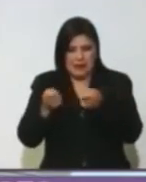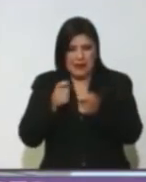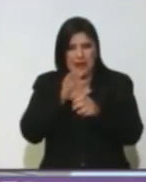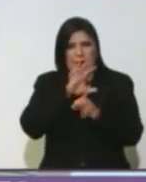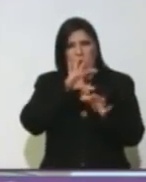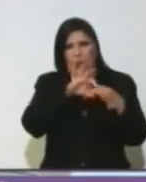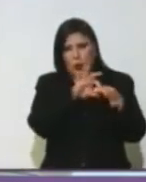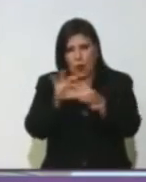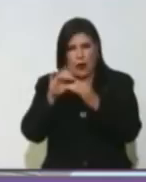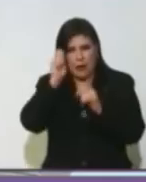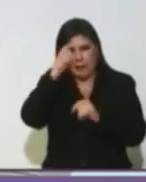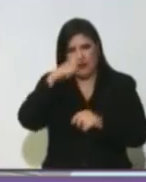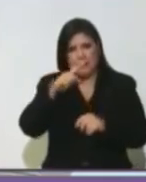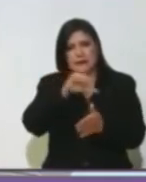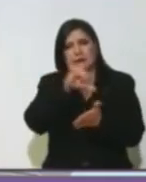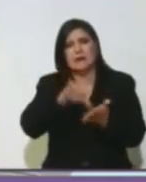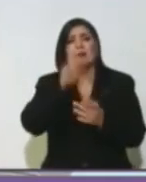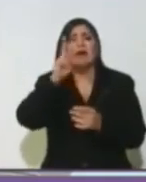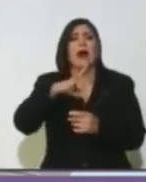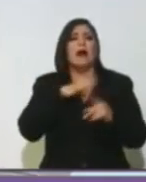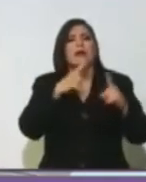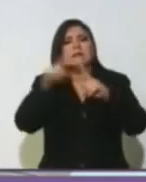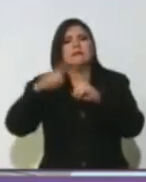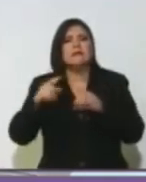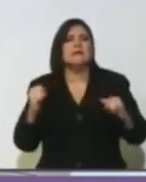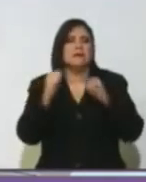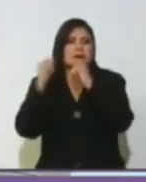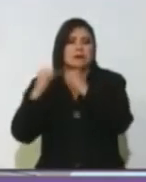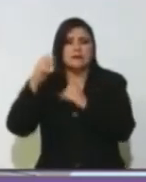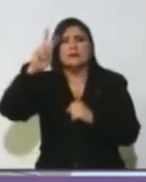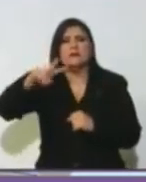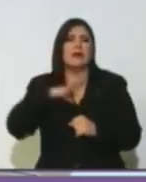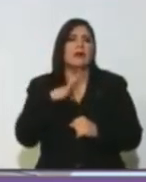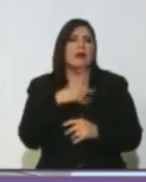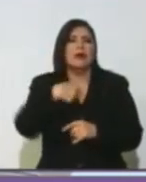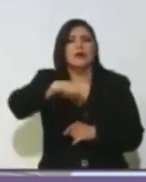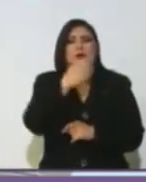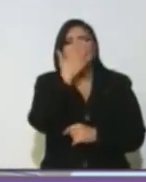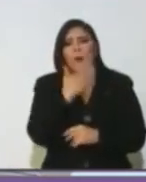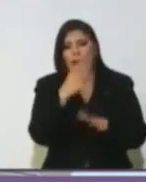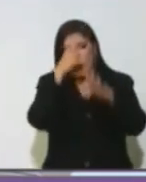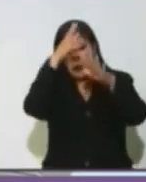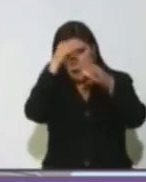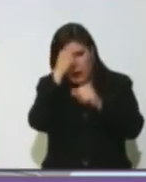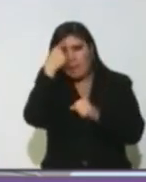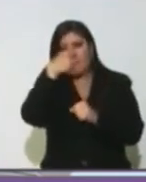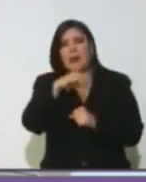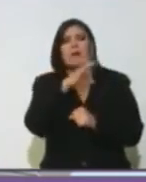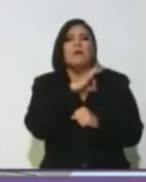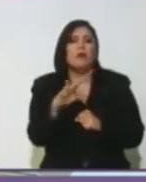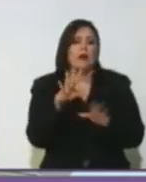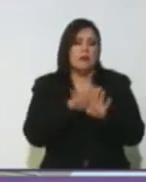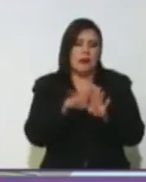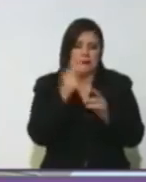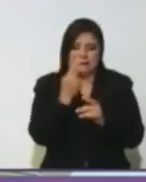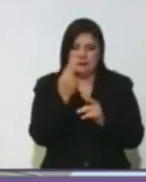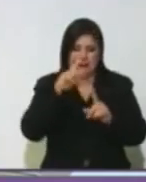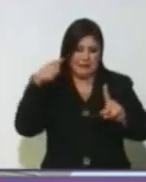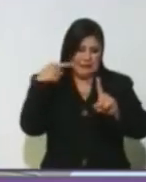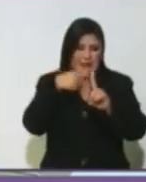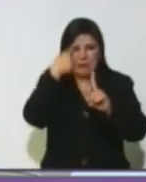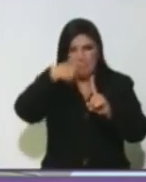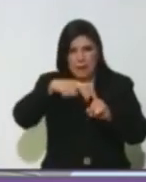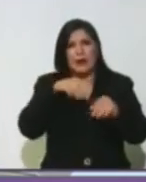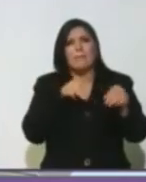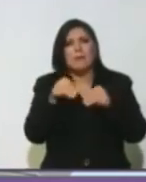hay muchas instituciones del gobierno de la ciudad que no se ponen de acuerdo para poderse integrar en un modelo de movilidad para